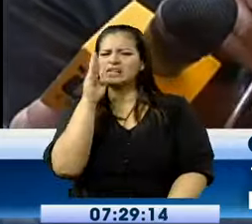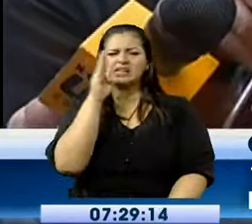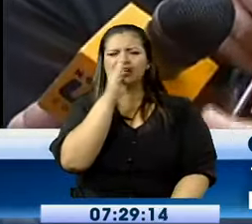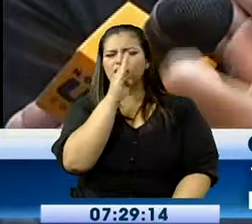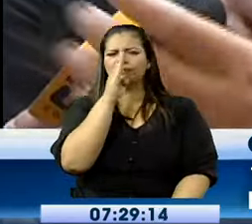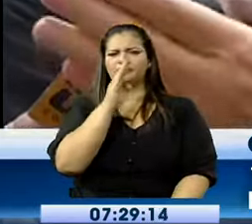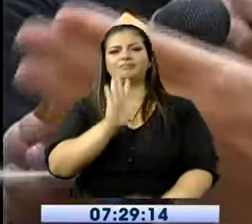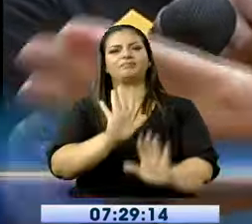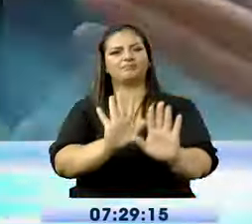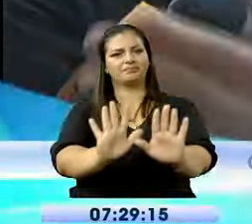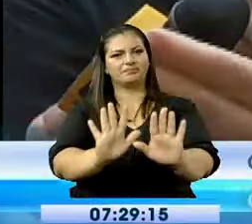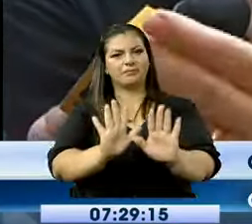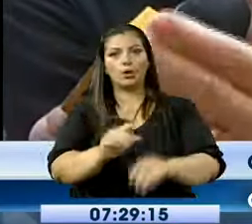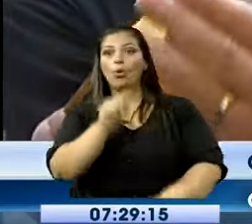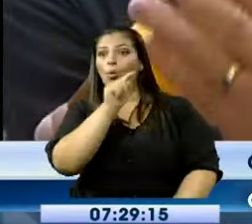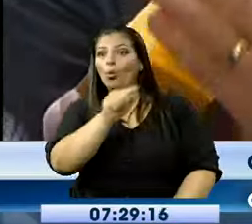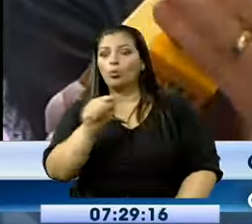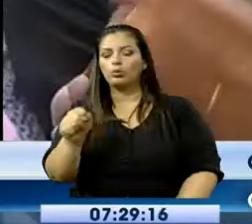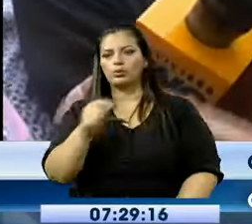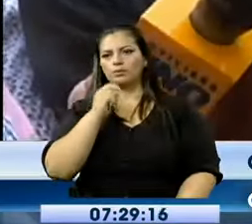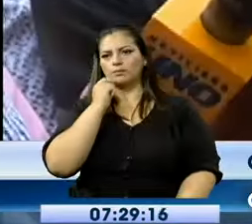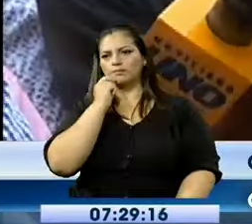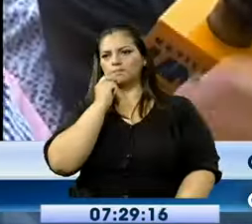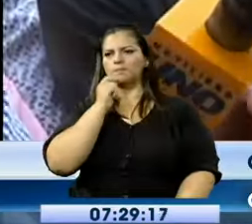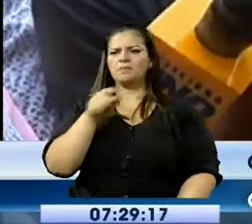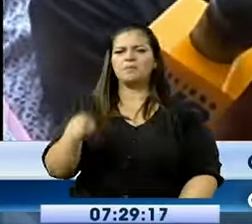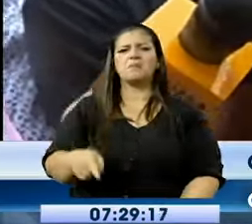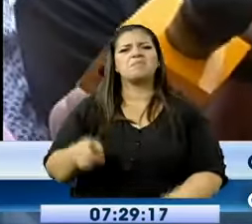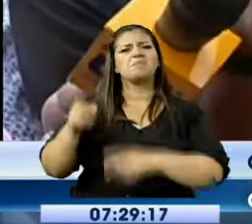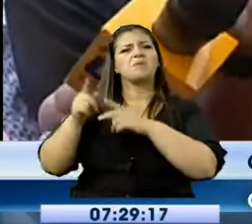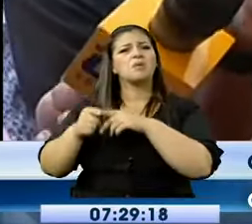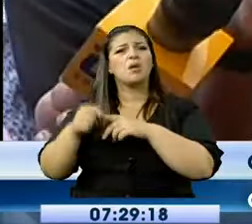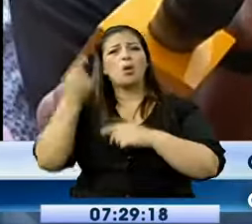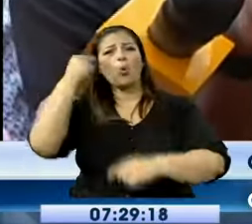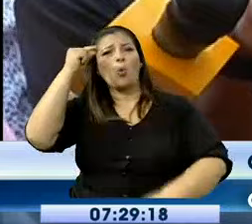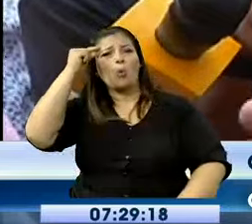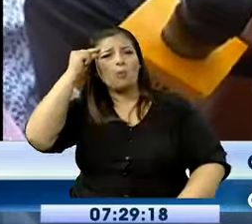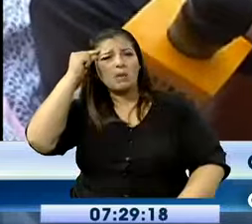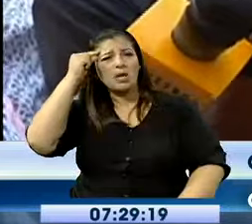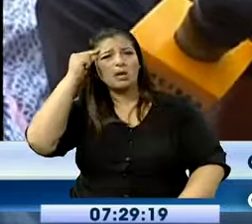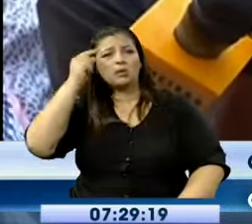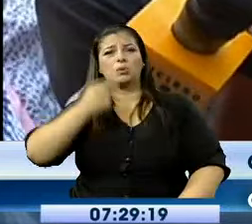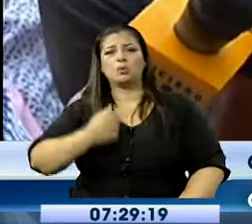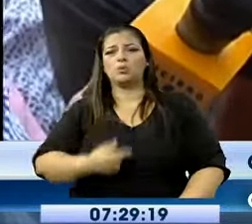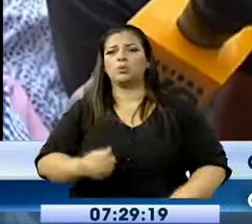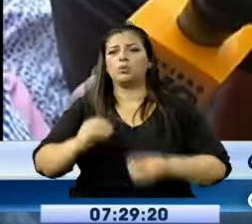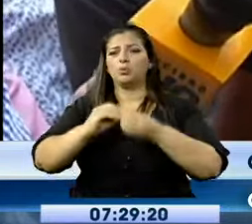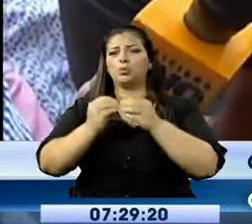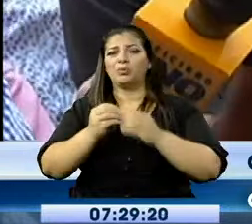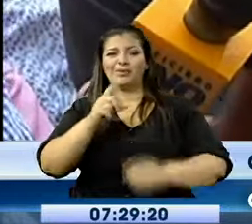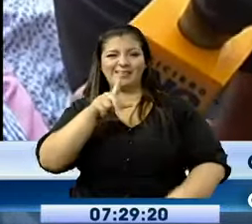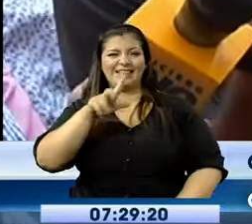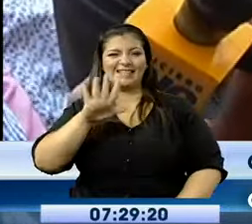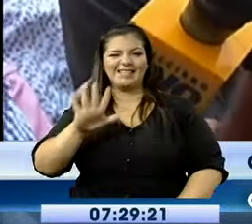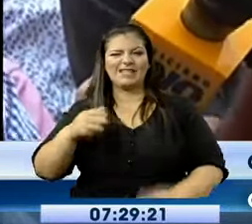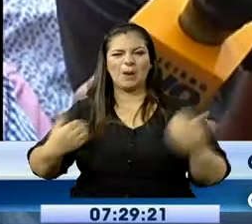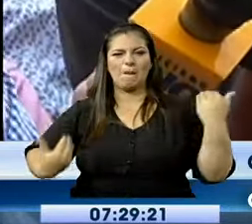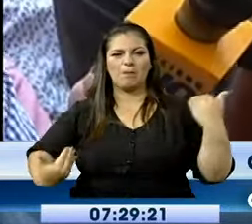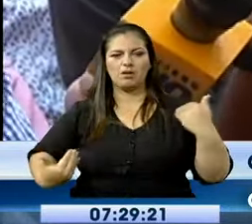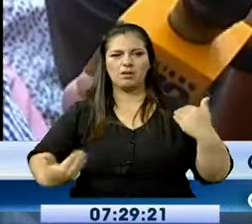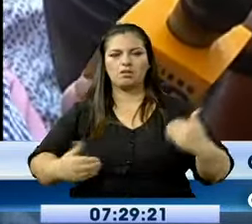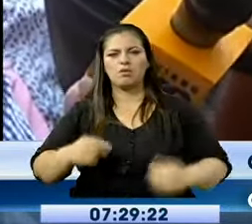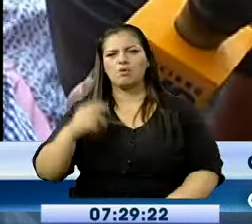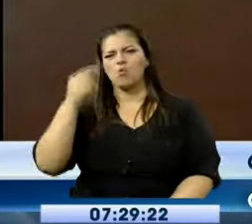son los que deberán elegir entre el continuismo de Alianza País y las listas 35 y el verdadero cambio